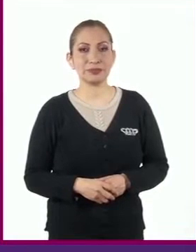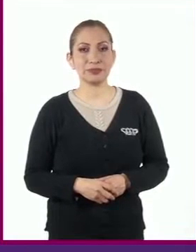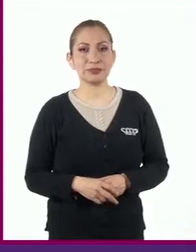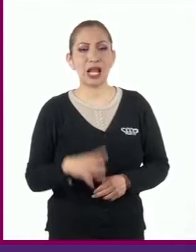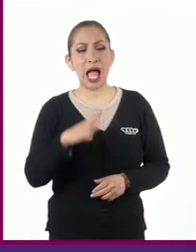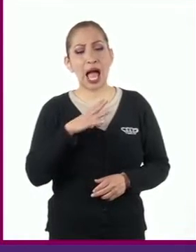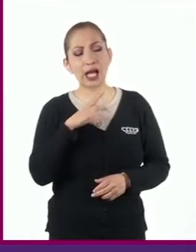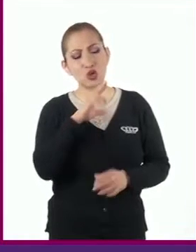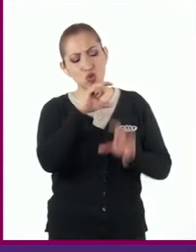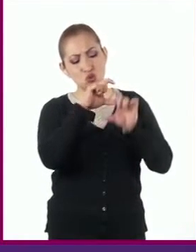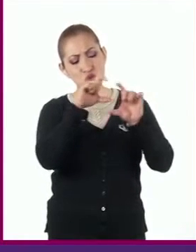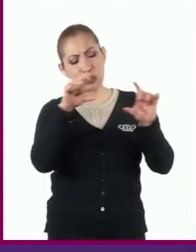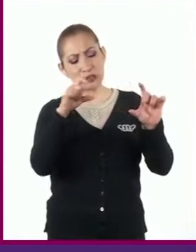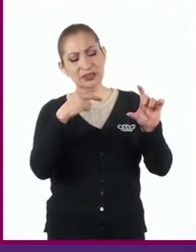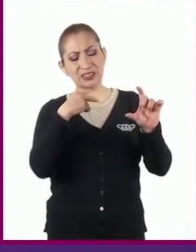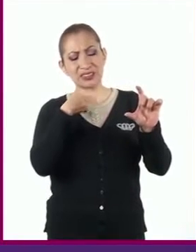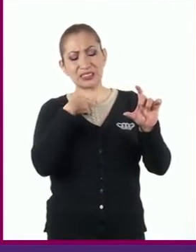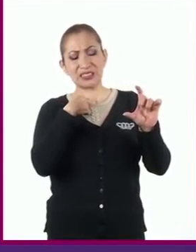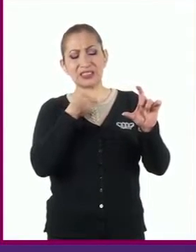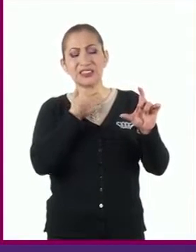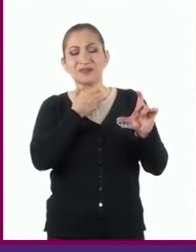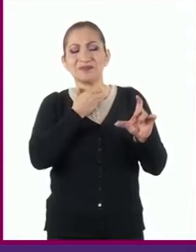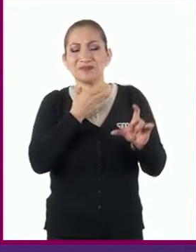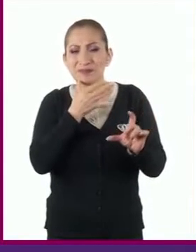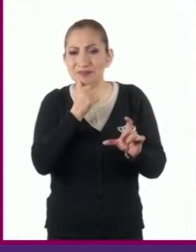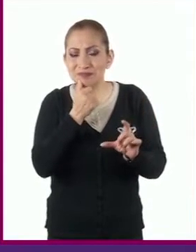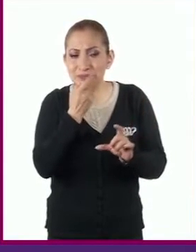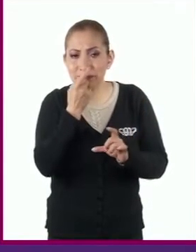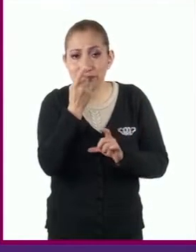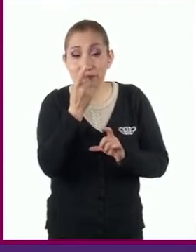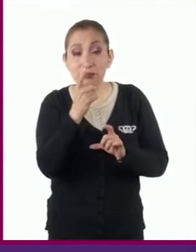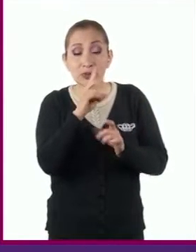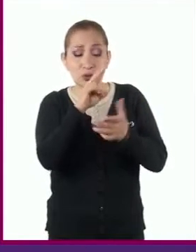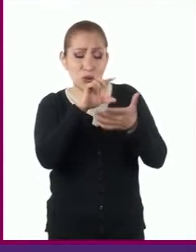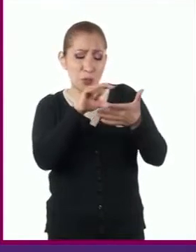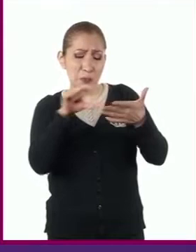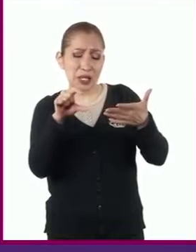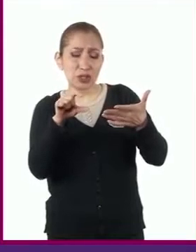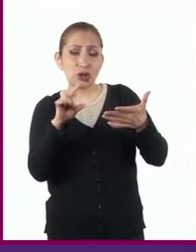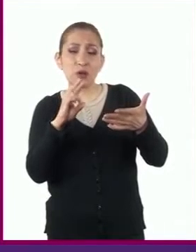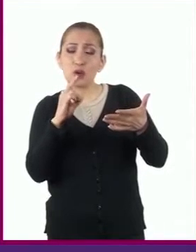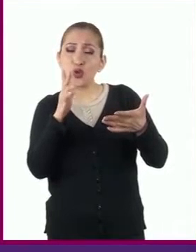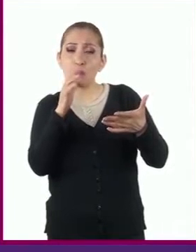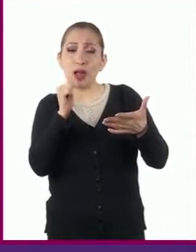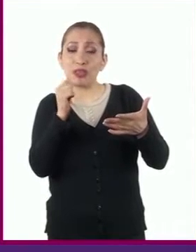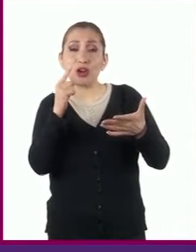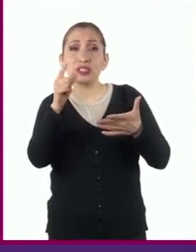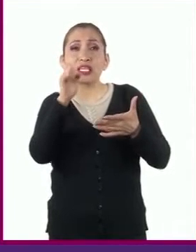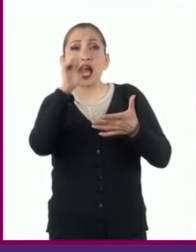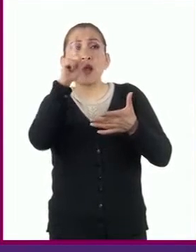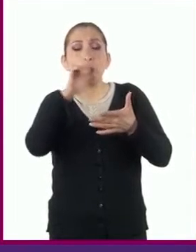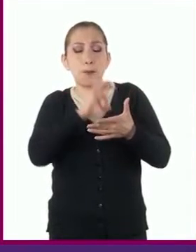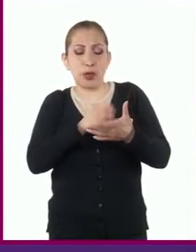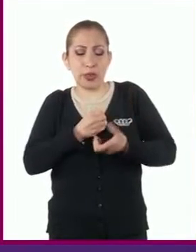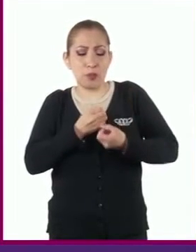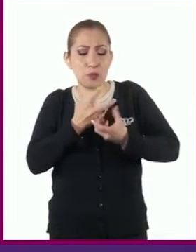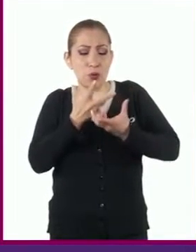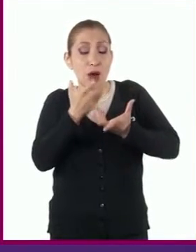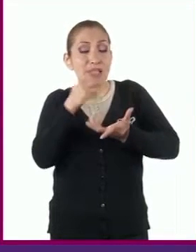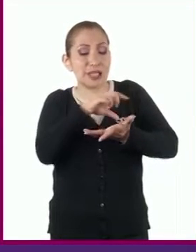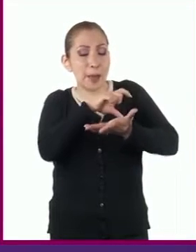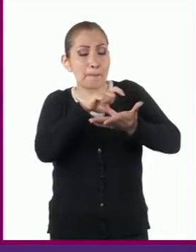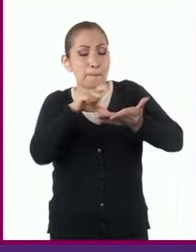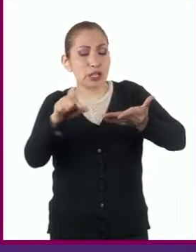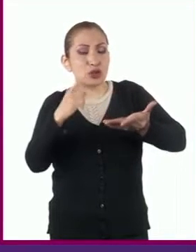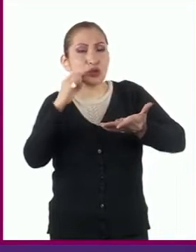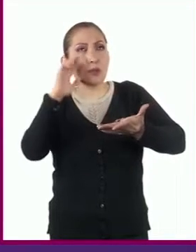Hay un verso que me ahoga, que me quema la garganta, un verso sin voz que canta si el alma se desahoga. Este verso